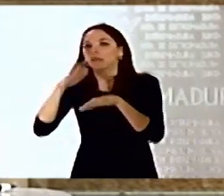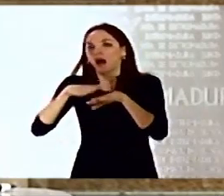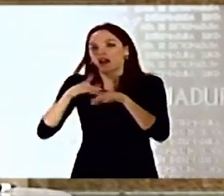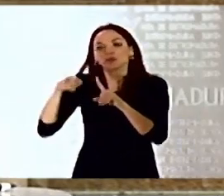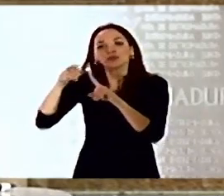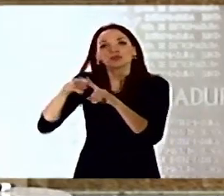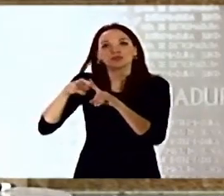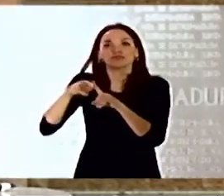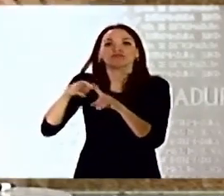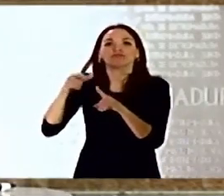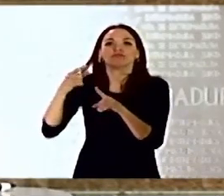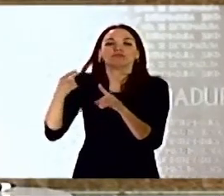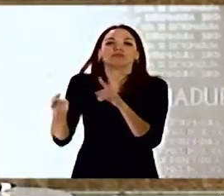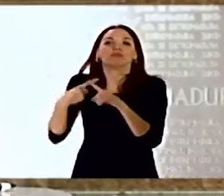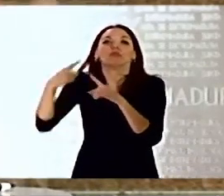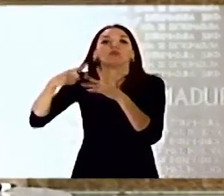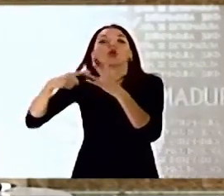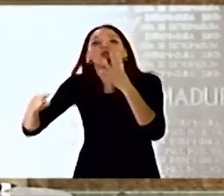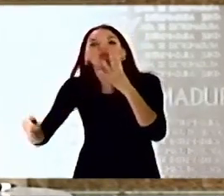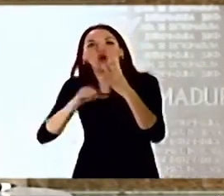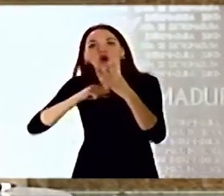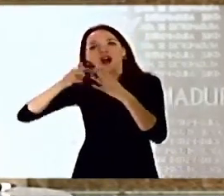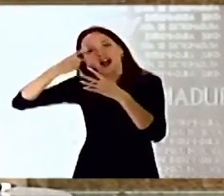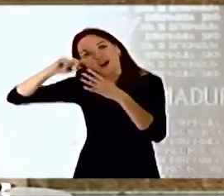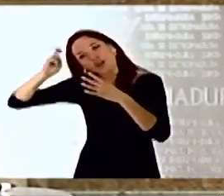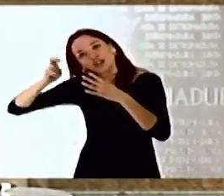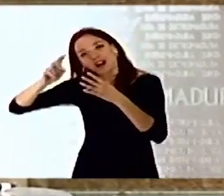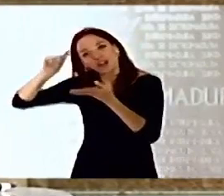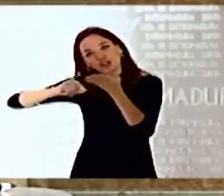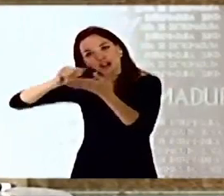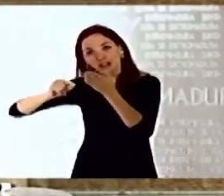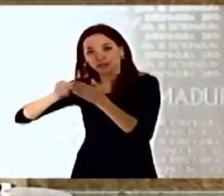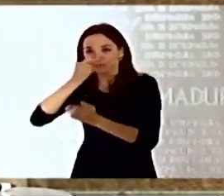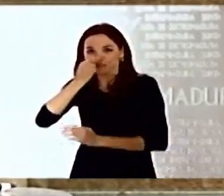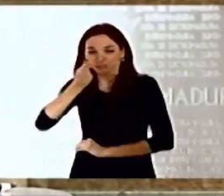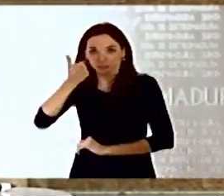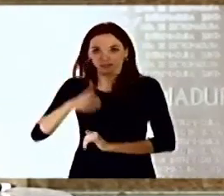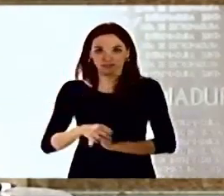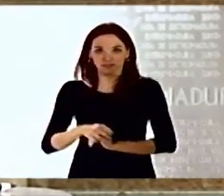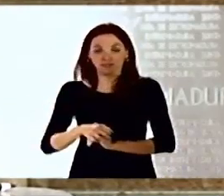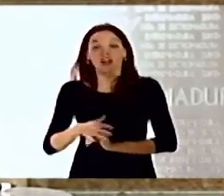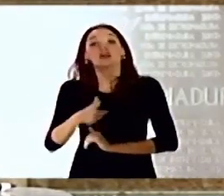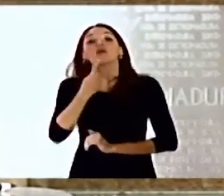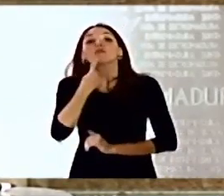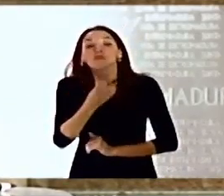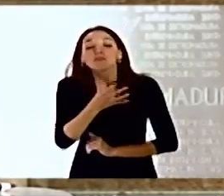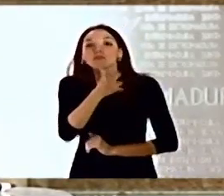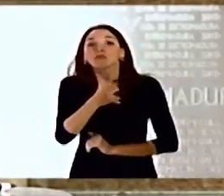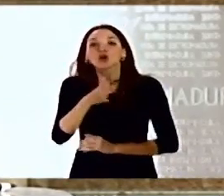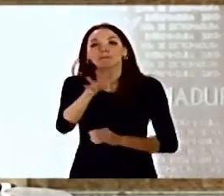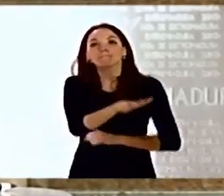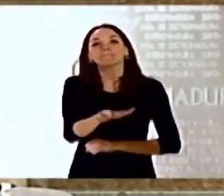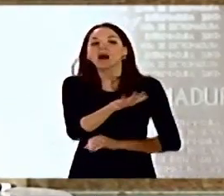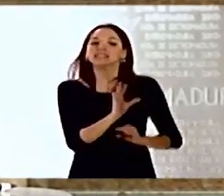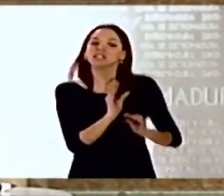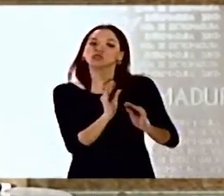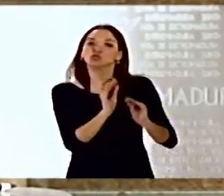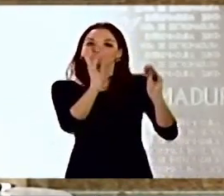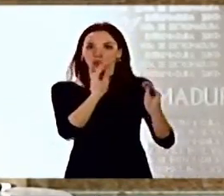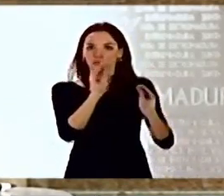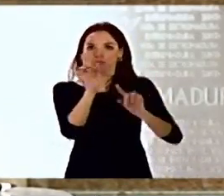producción ajena. Les digo estas cuestiones que son de las que sí nos ocupamos en este Gobierno, que son el esqueleto de Canal Extremadura. No cómo